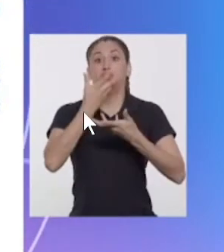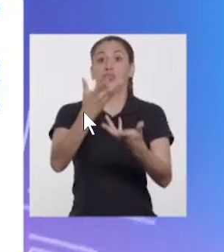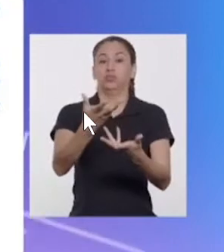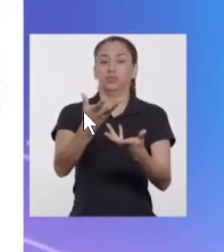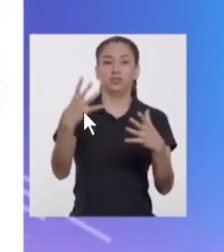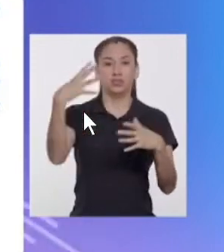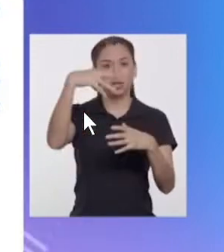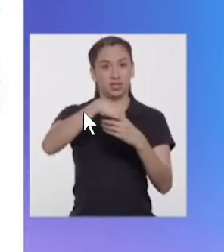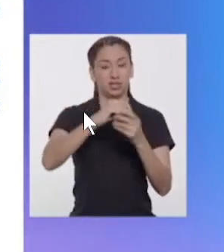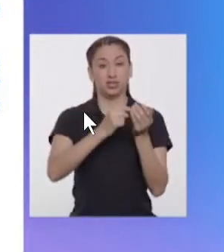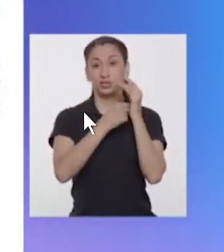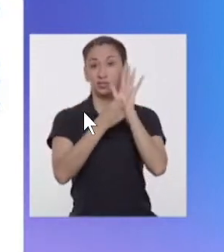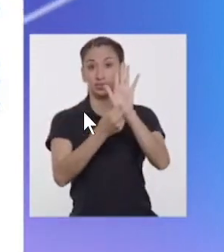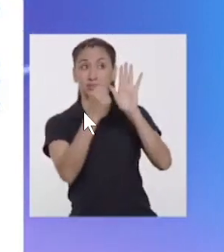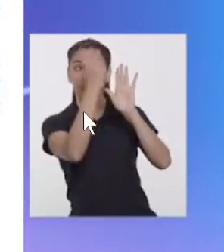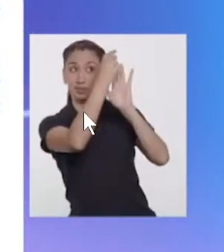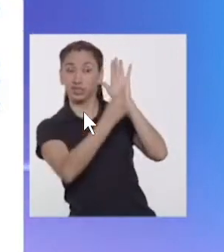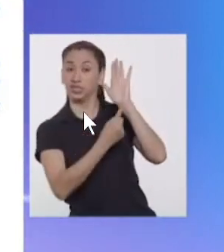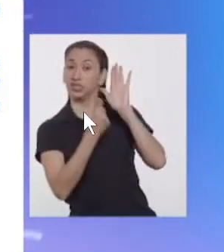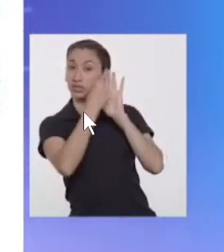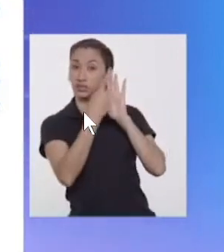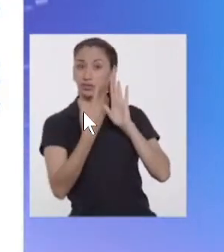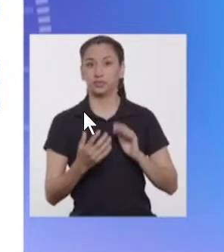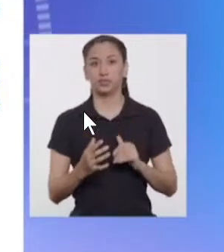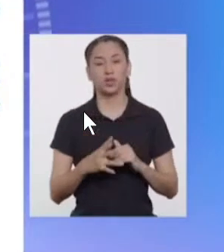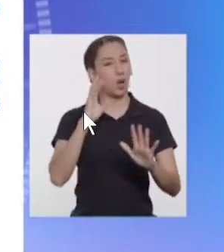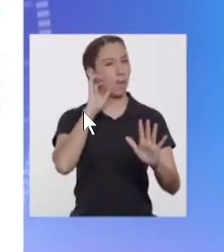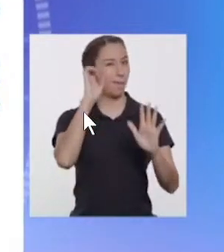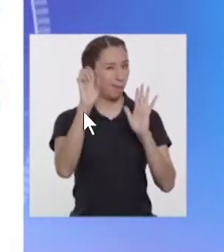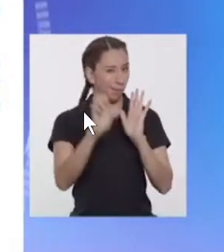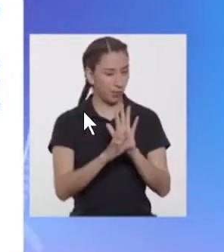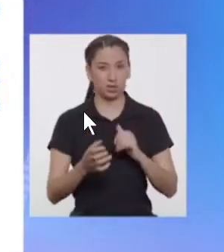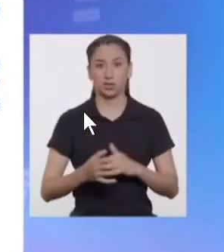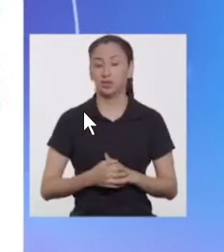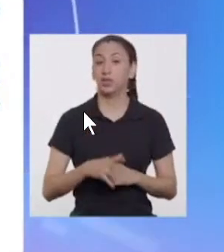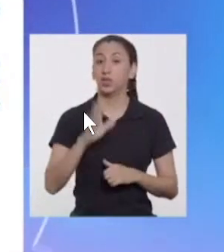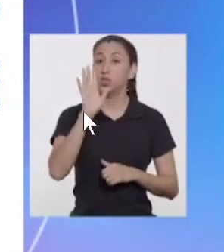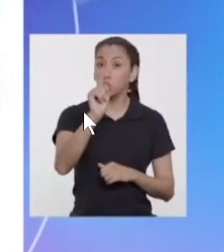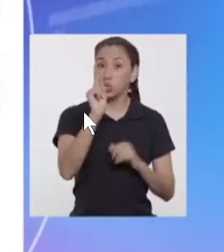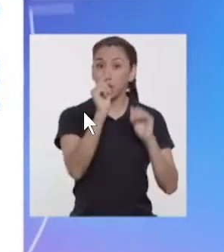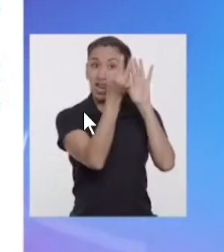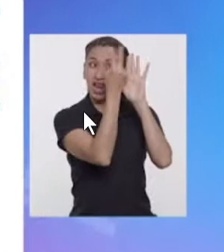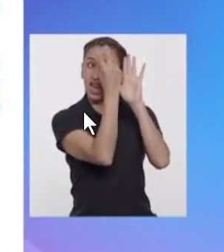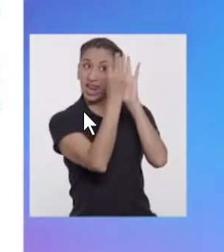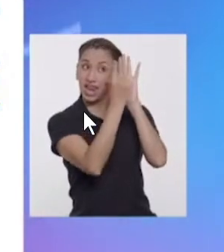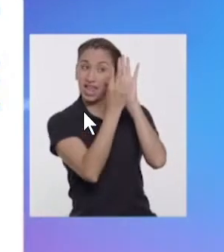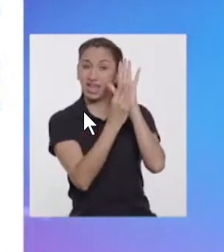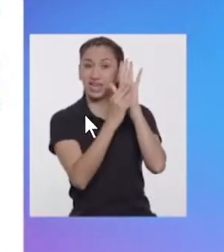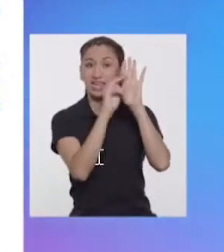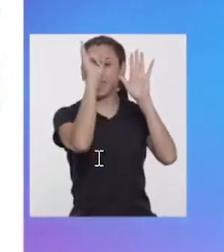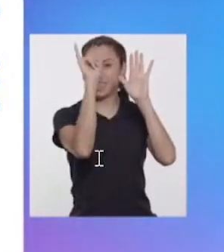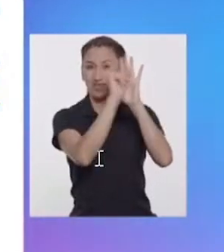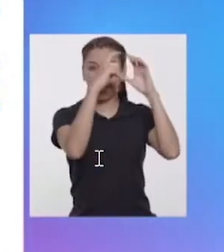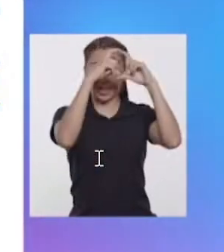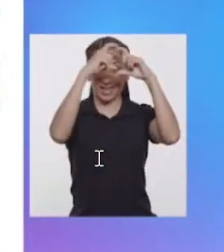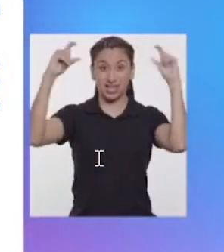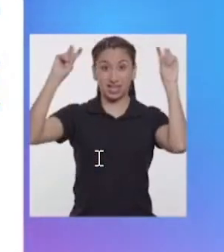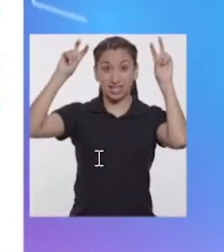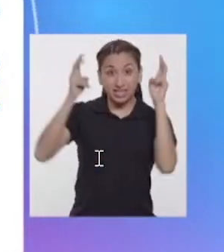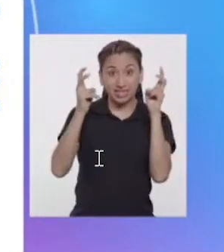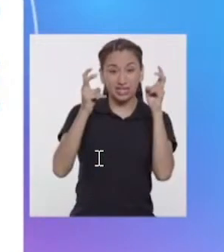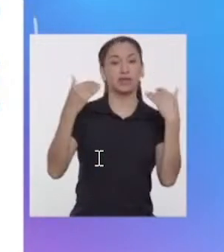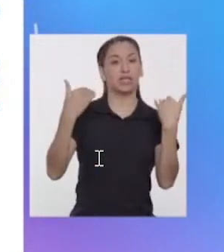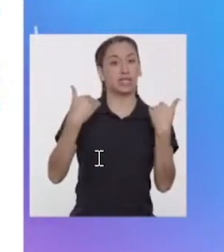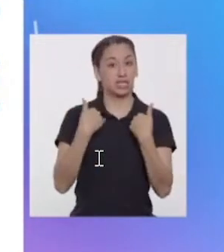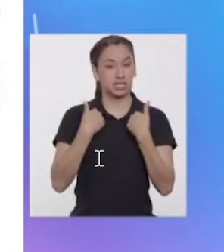algo dentro de la presentación. Por ejemplo, si lees el eslogan del afiche,